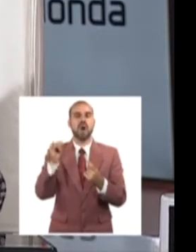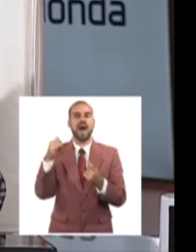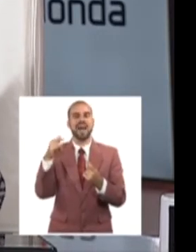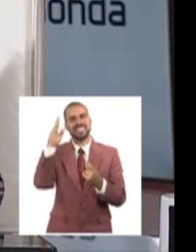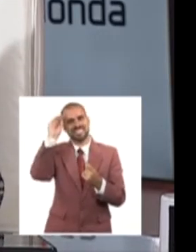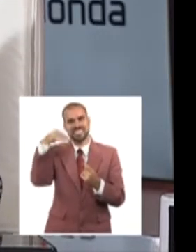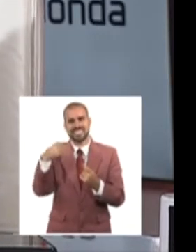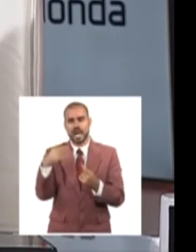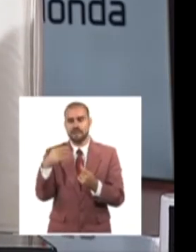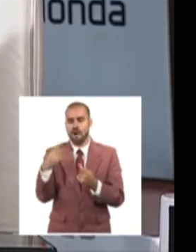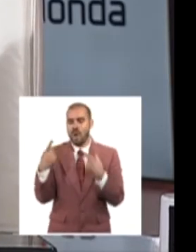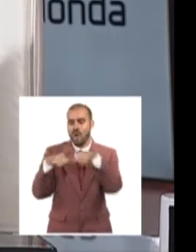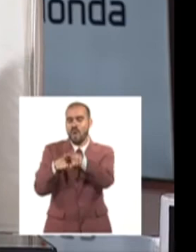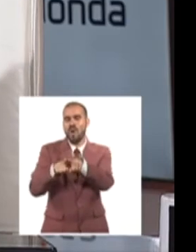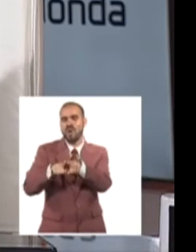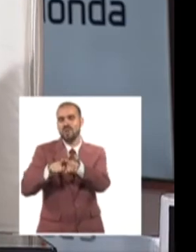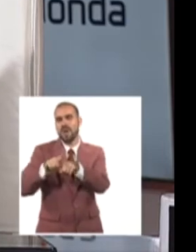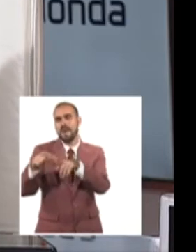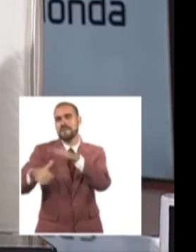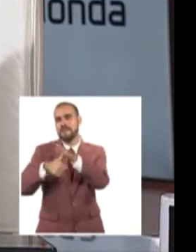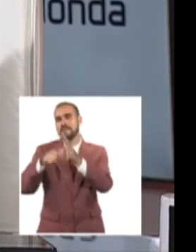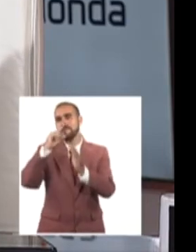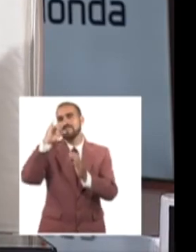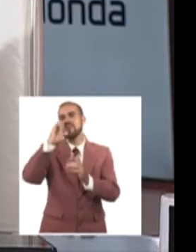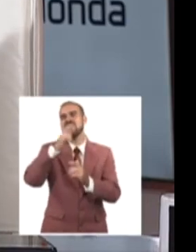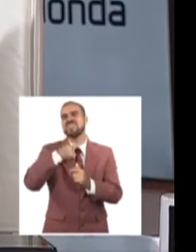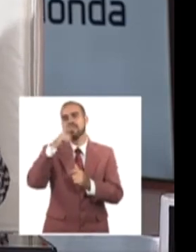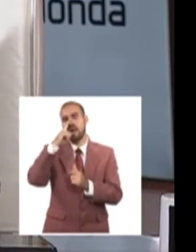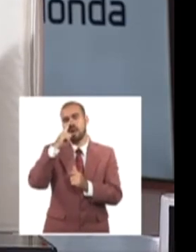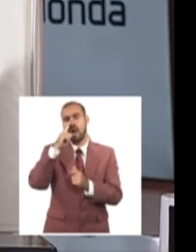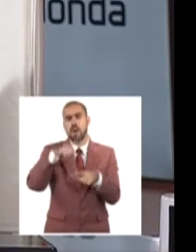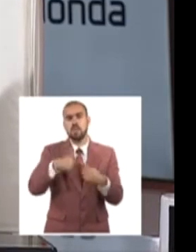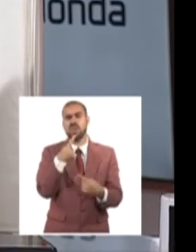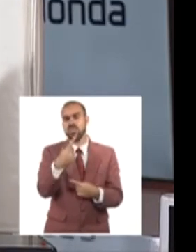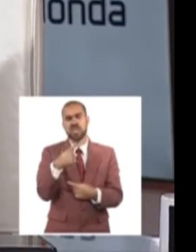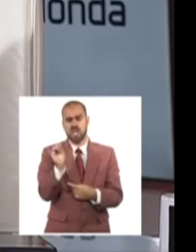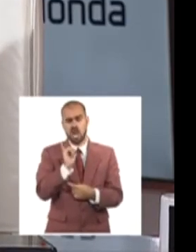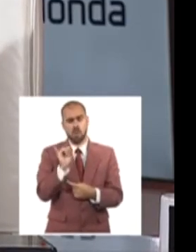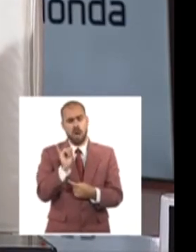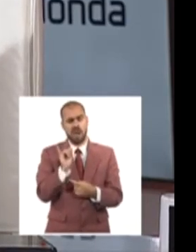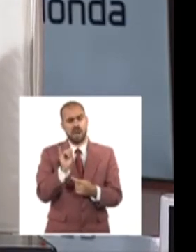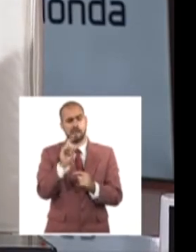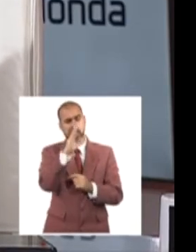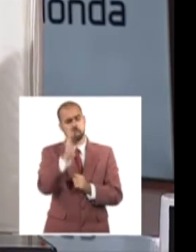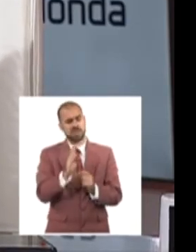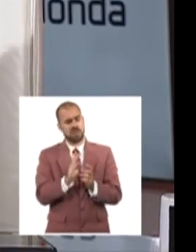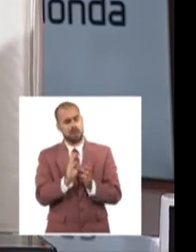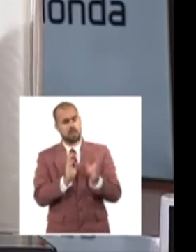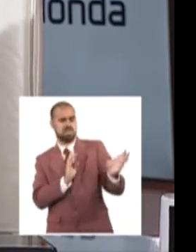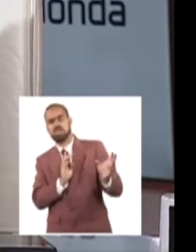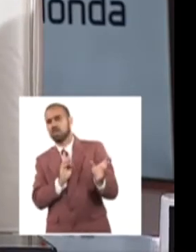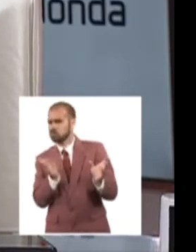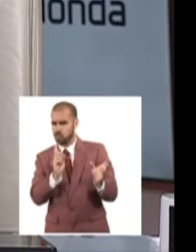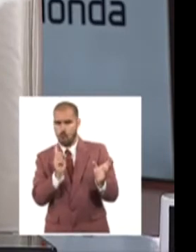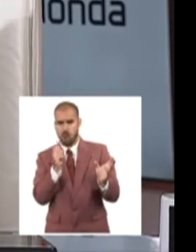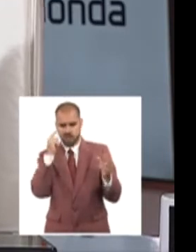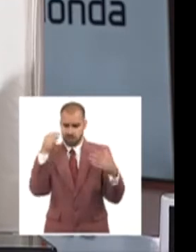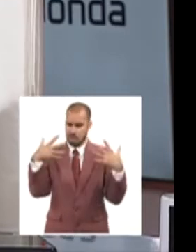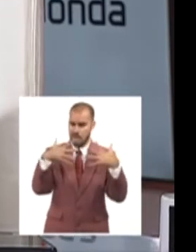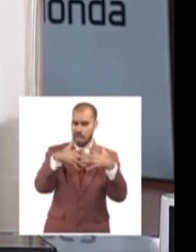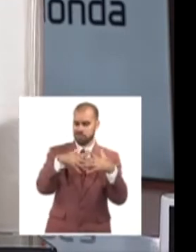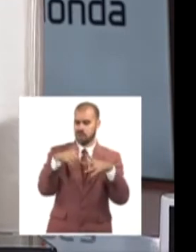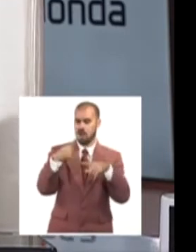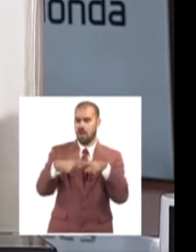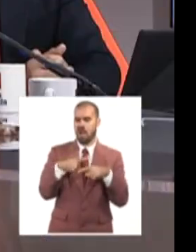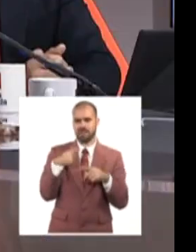tiene de demostrar que dura 6 no está aislado políticamente o sea es una estrategia que le está utilizando porque es realmente su